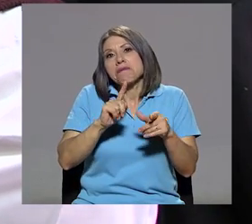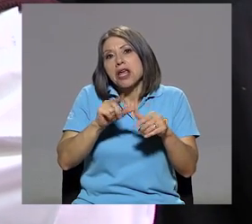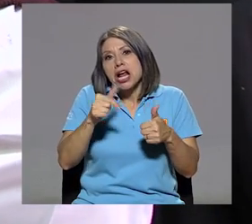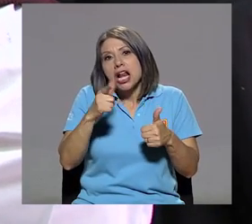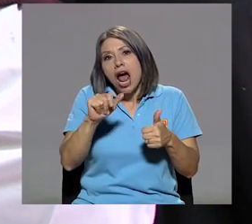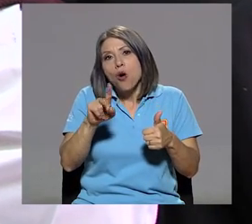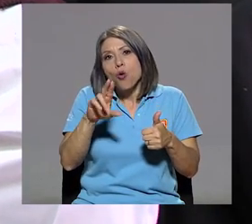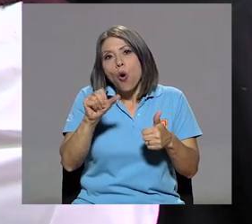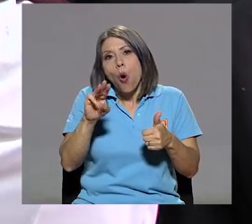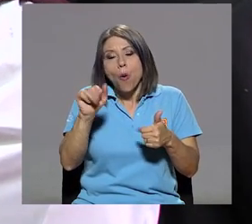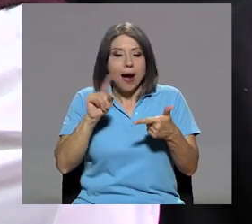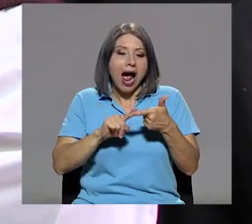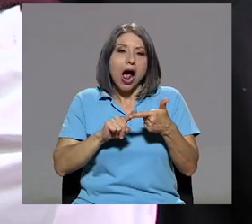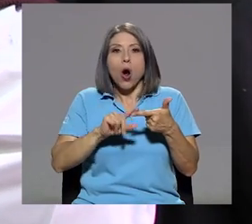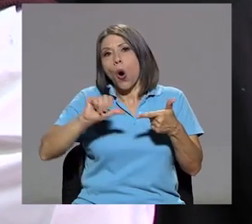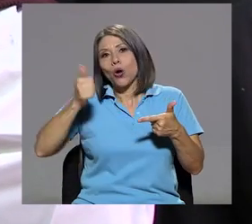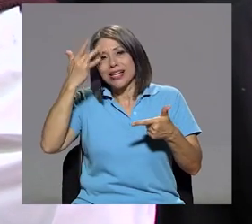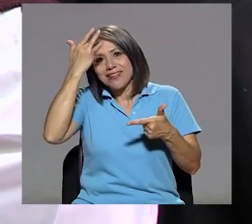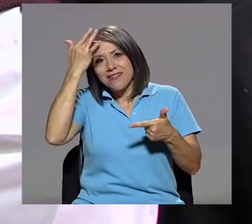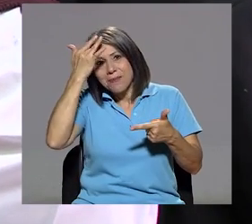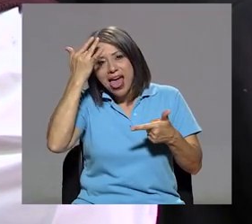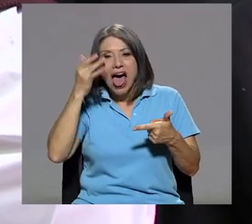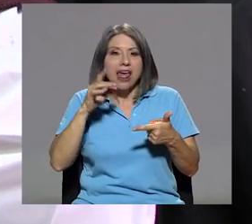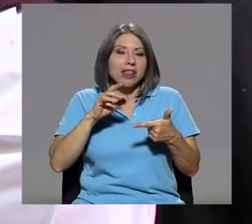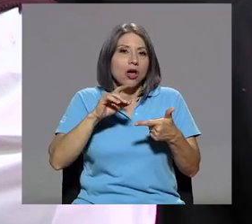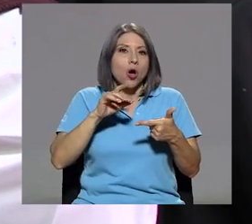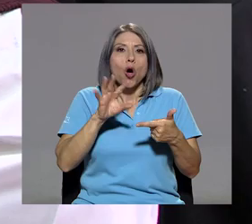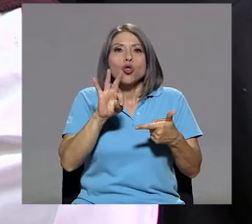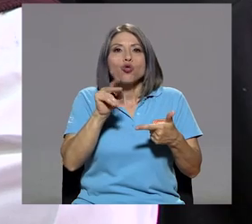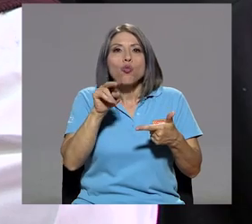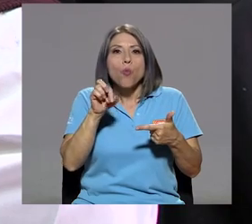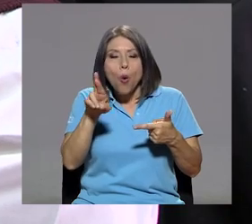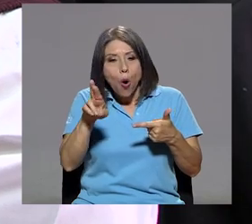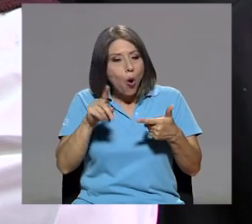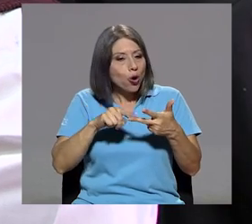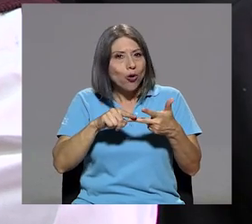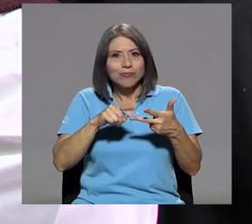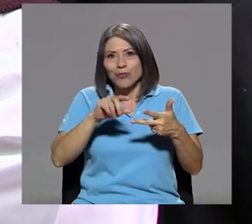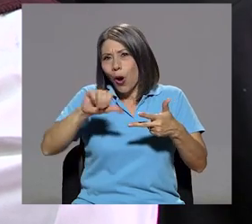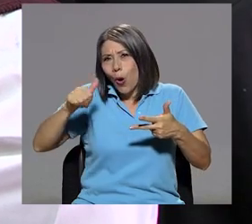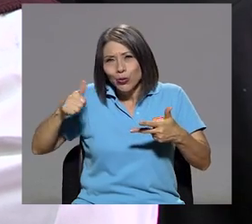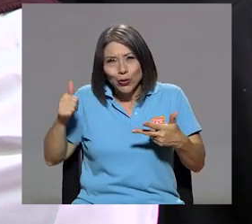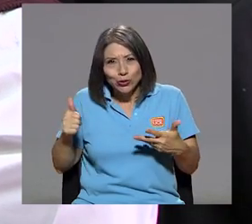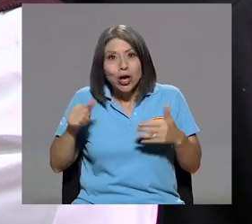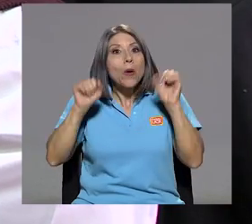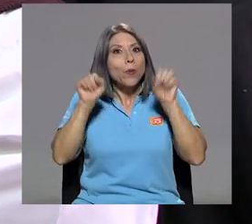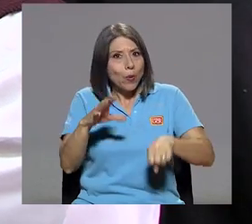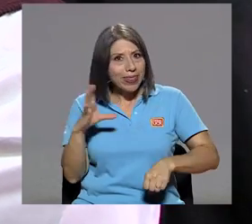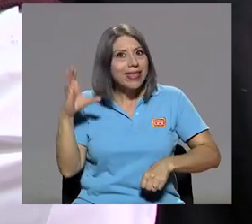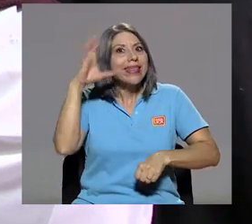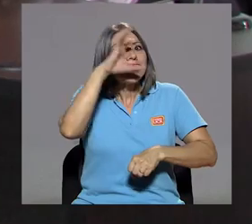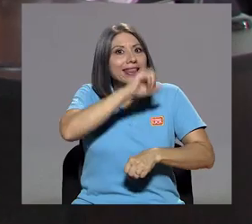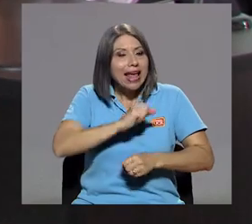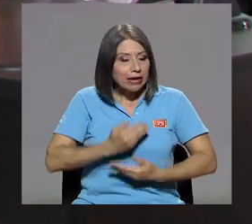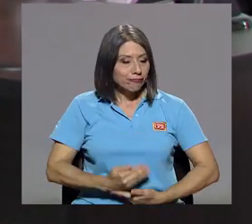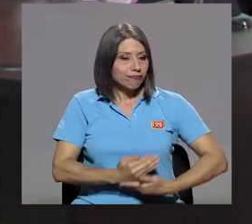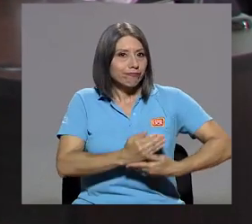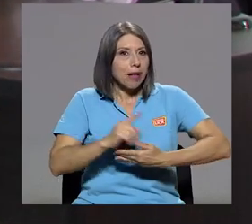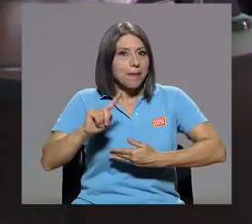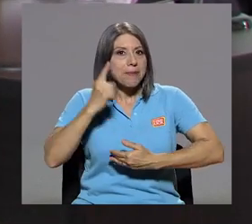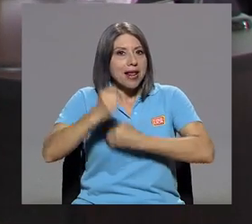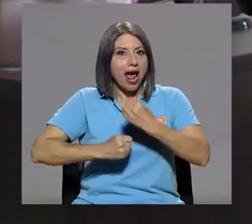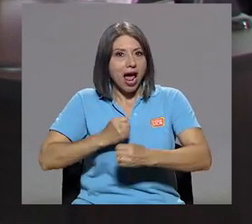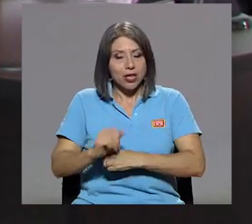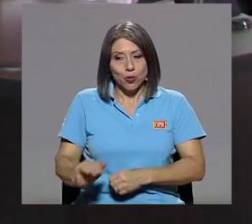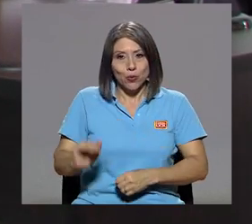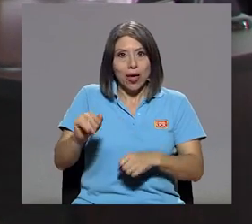cataratas congénitas, tumores como los retinoblastomas, que son muy serios, que se pueden detectar en el primer año. E incluso, que es muy